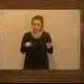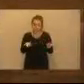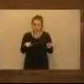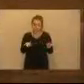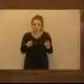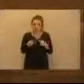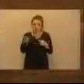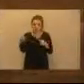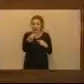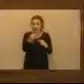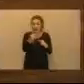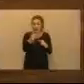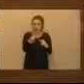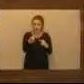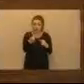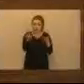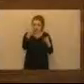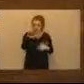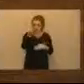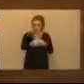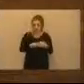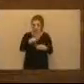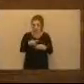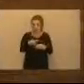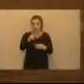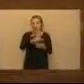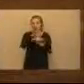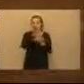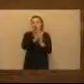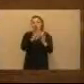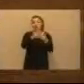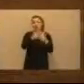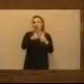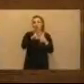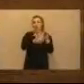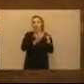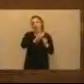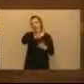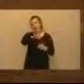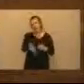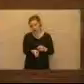un inconveniente para acometerlo. Respecto a la introducción de otras especialidades,